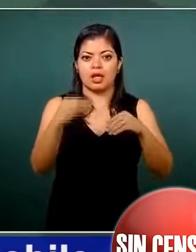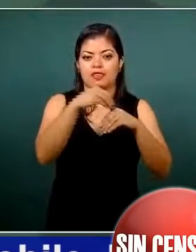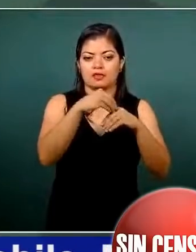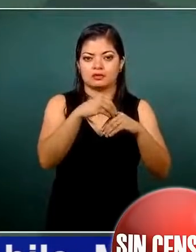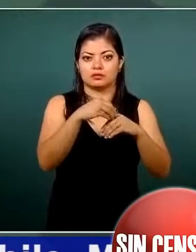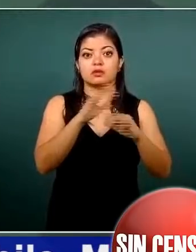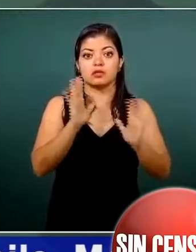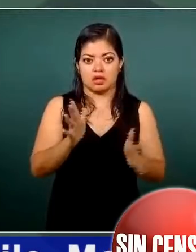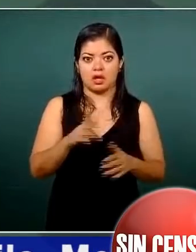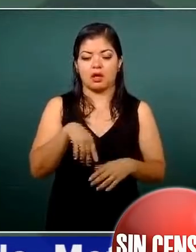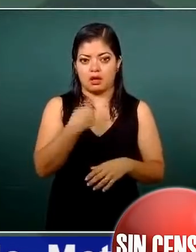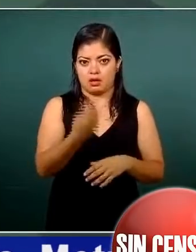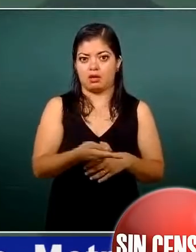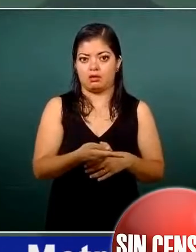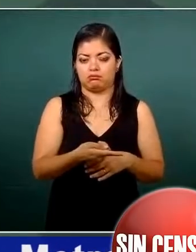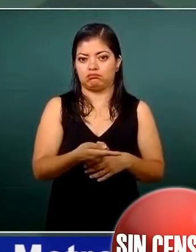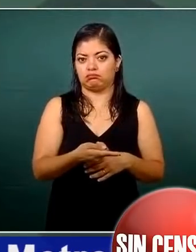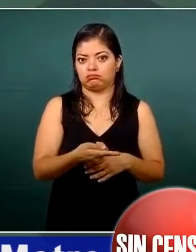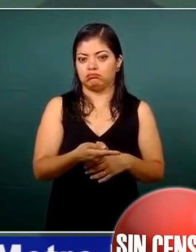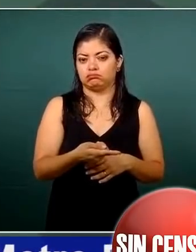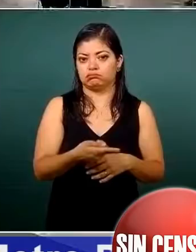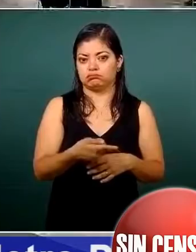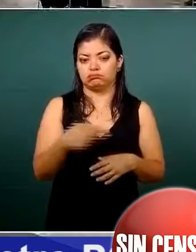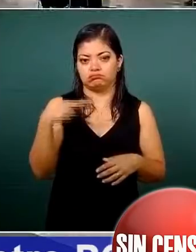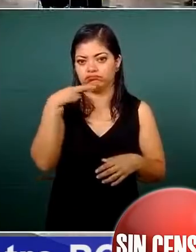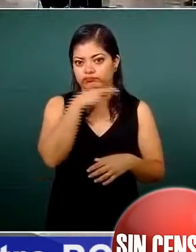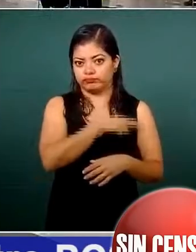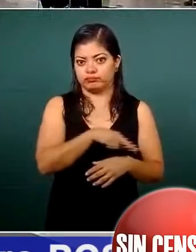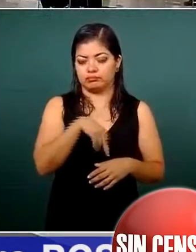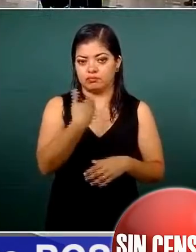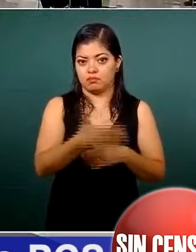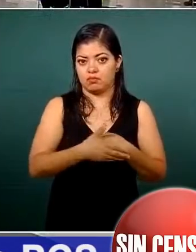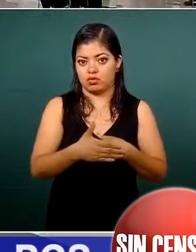vamos a inaugurar.